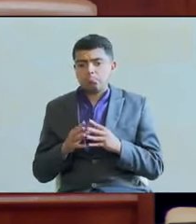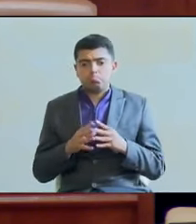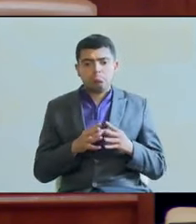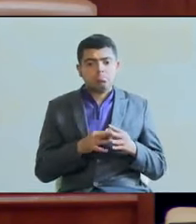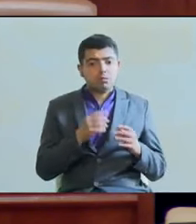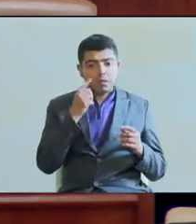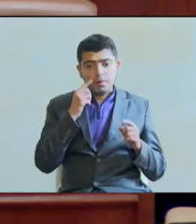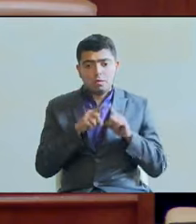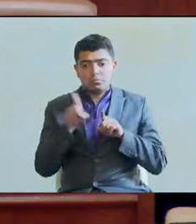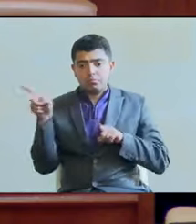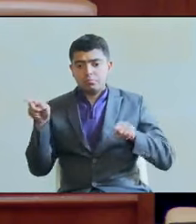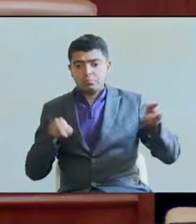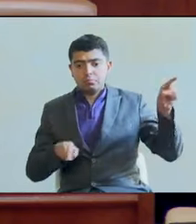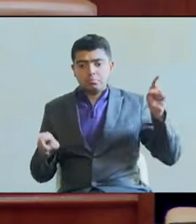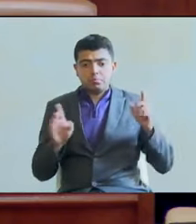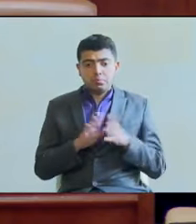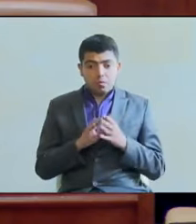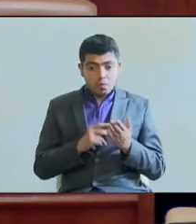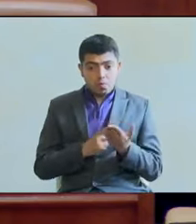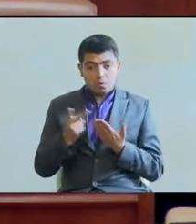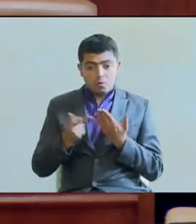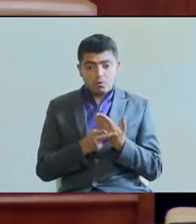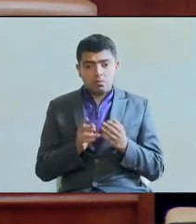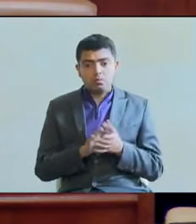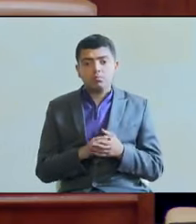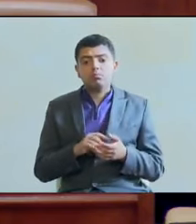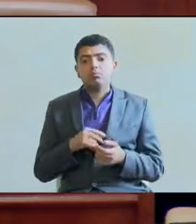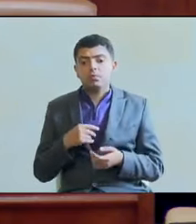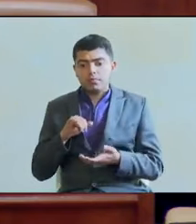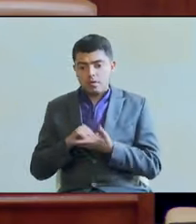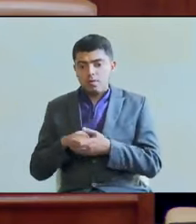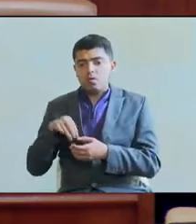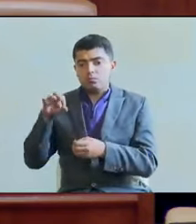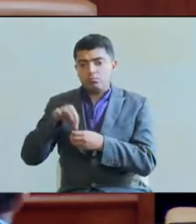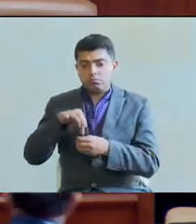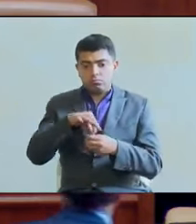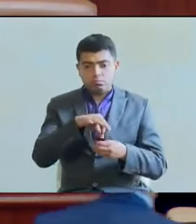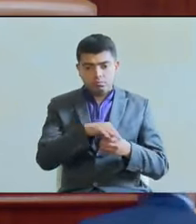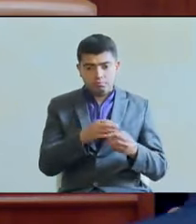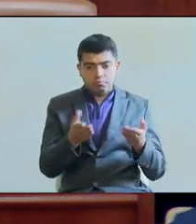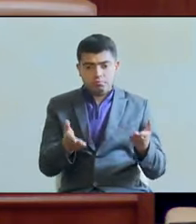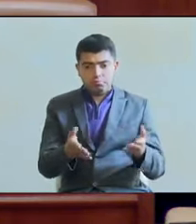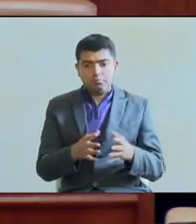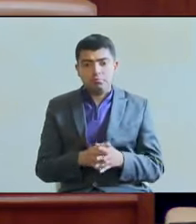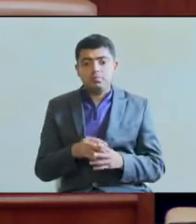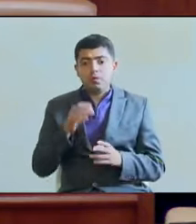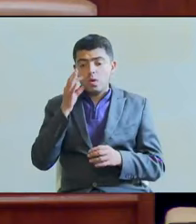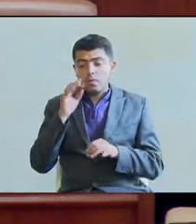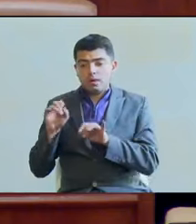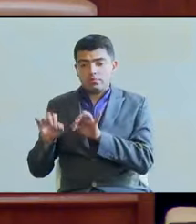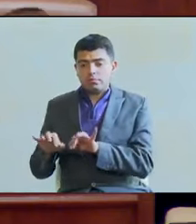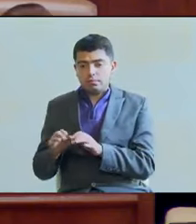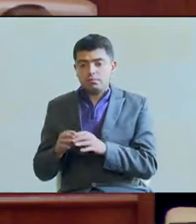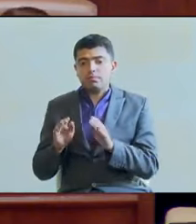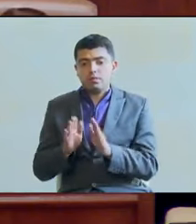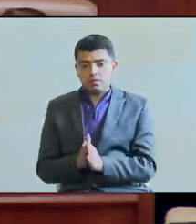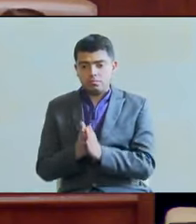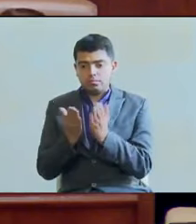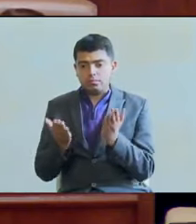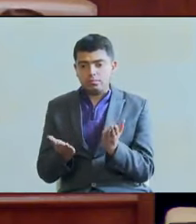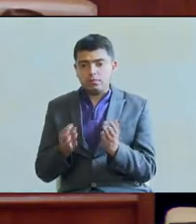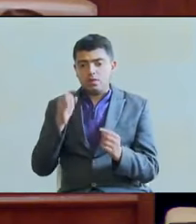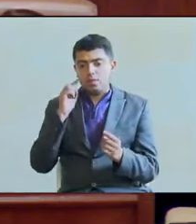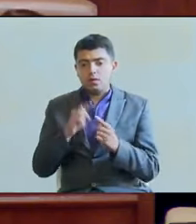divergentes respecto de este proyecto se va a votar nominalmente entonces señor secretario abra el registro para